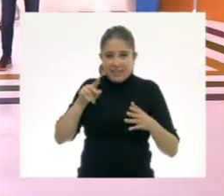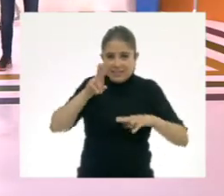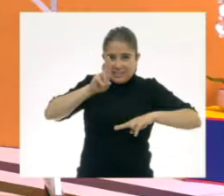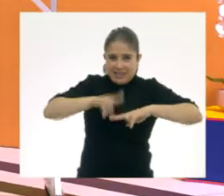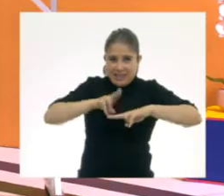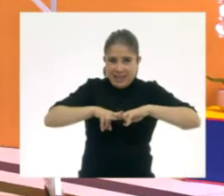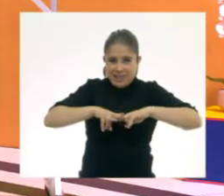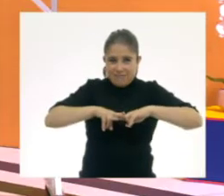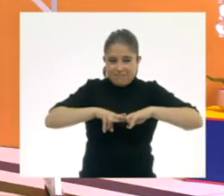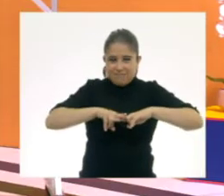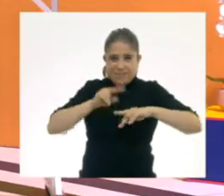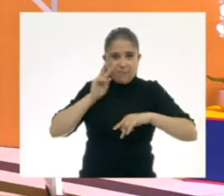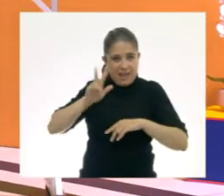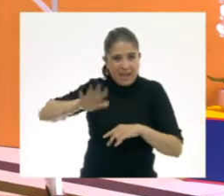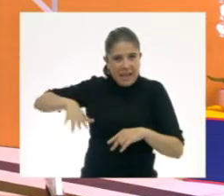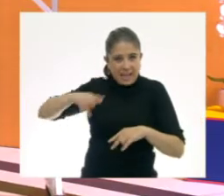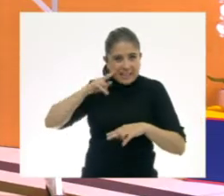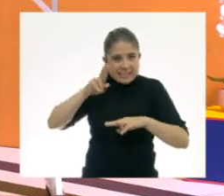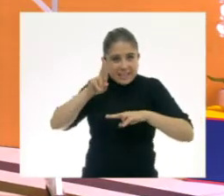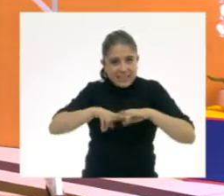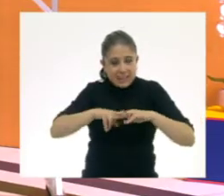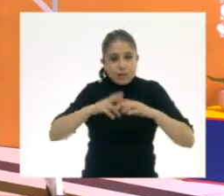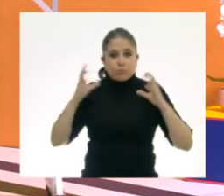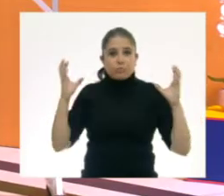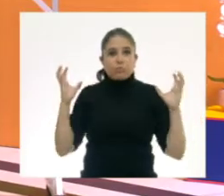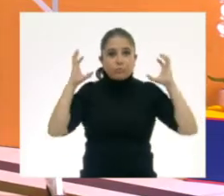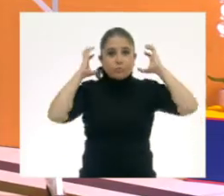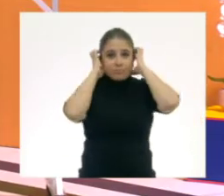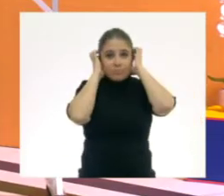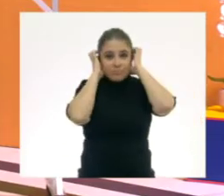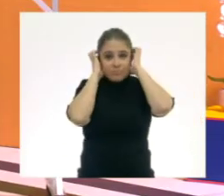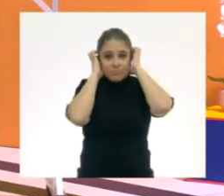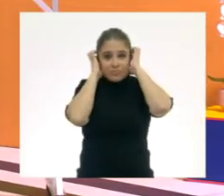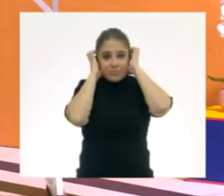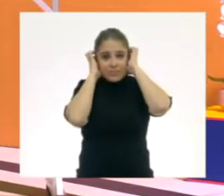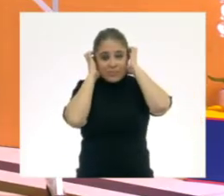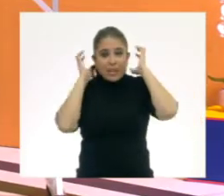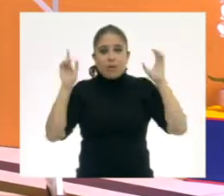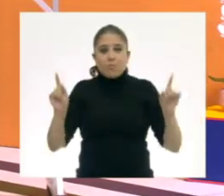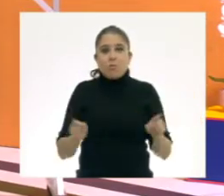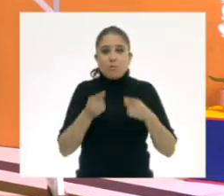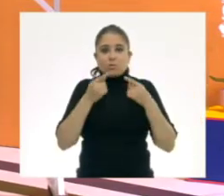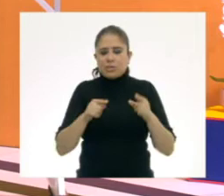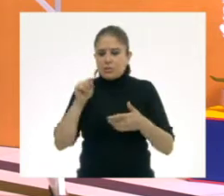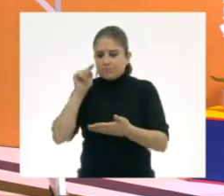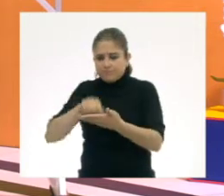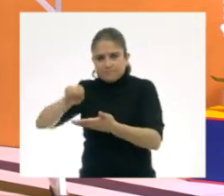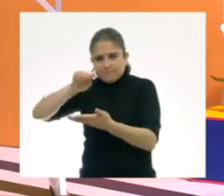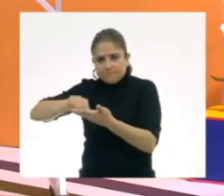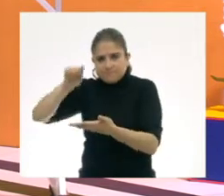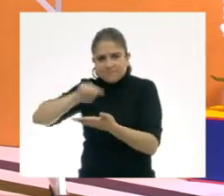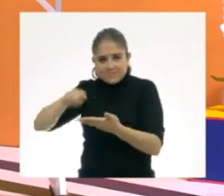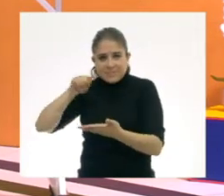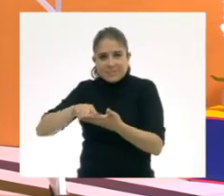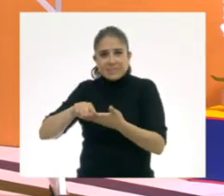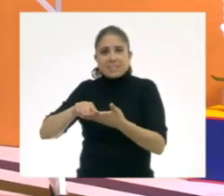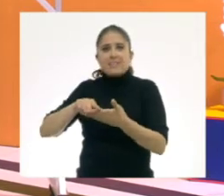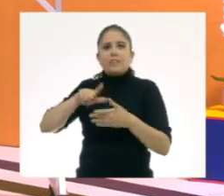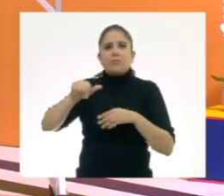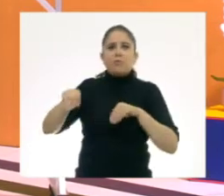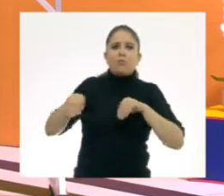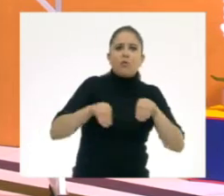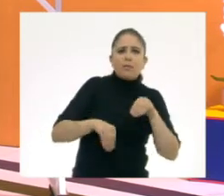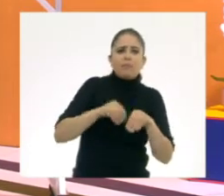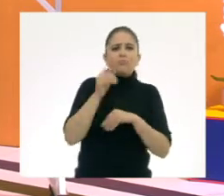estaban? ¿Sentados? Sentados. Se pusieron sus audífonos, pusieron la música que ellos querían. Y de pronto, incluso un